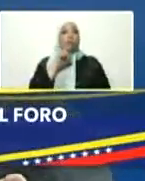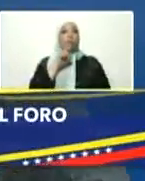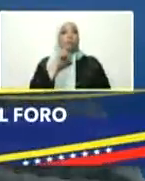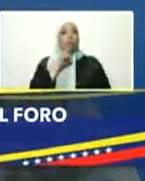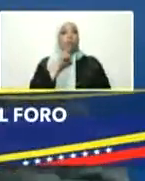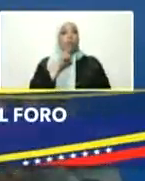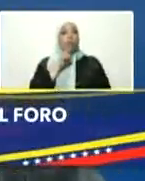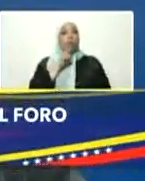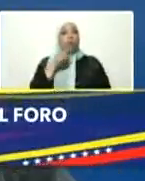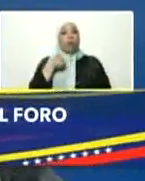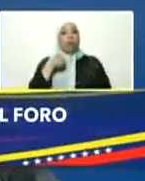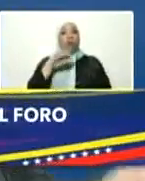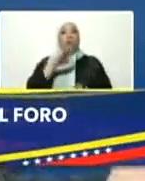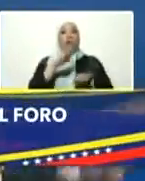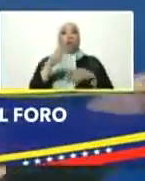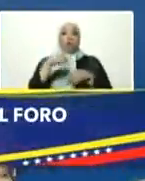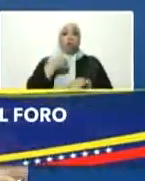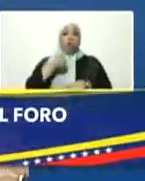haría sería